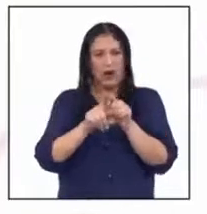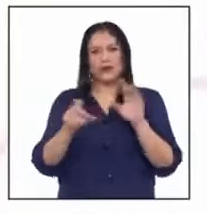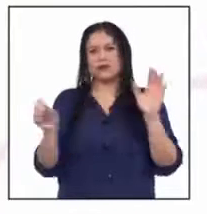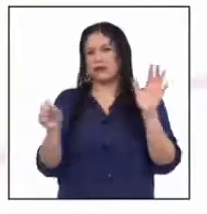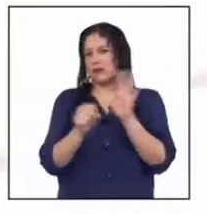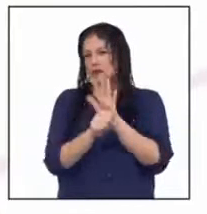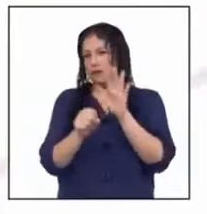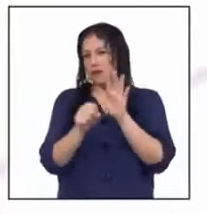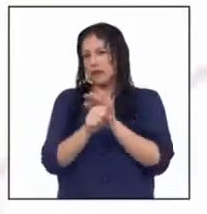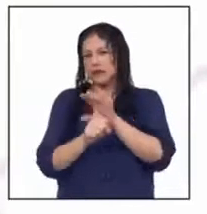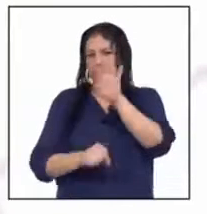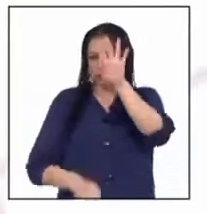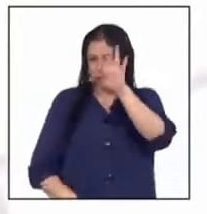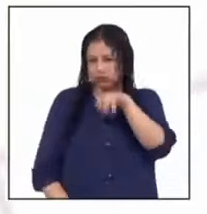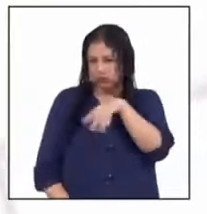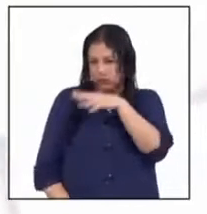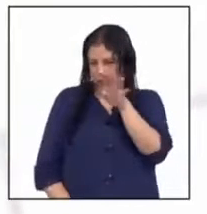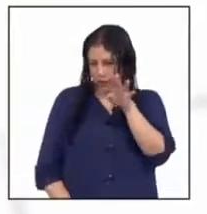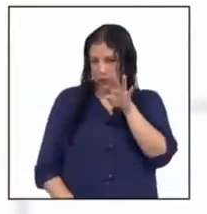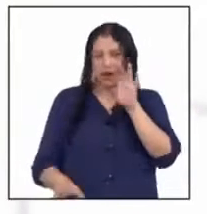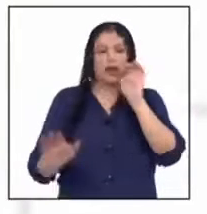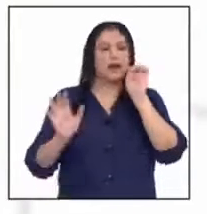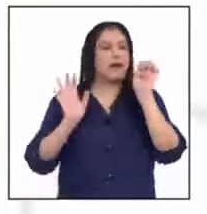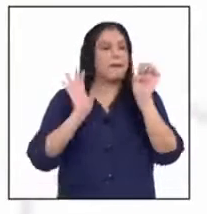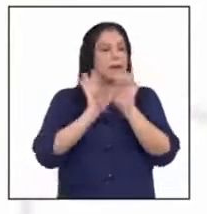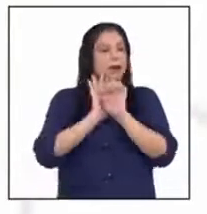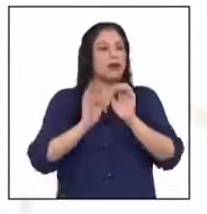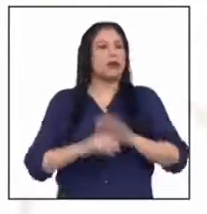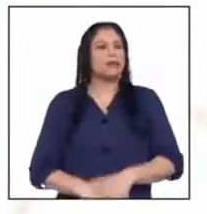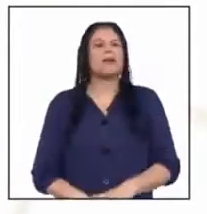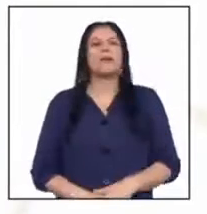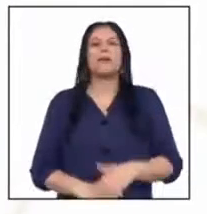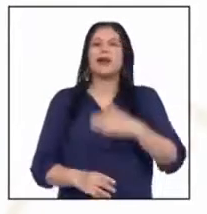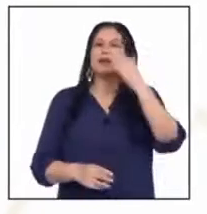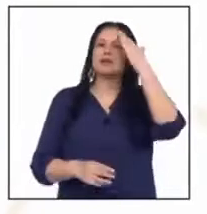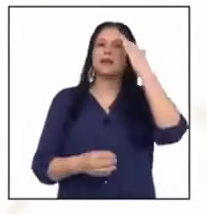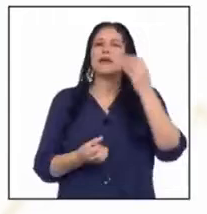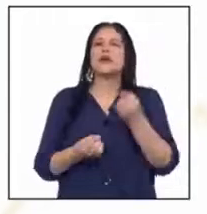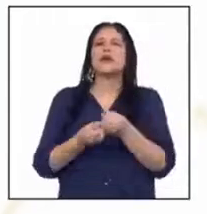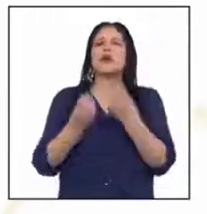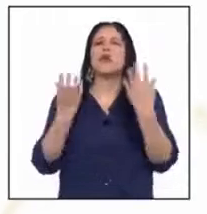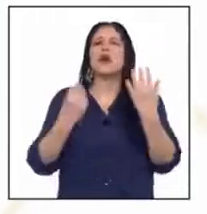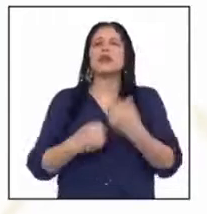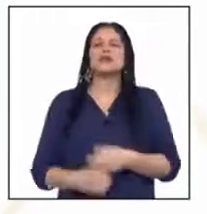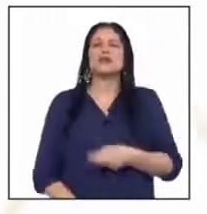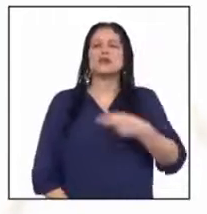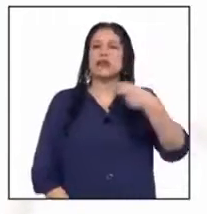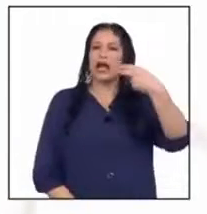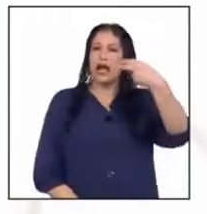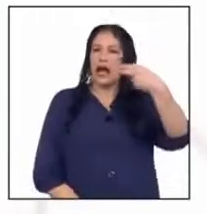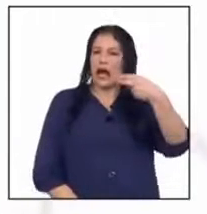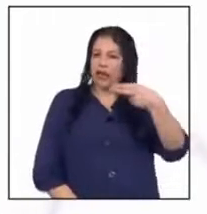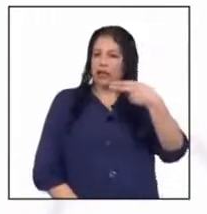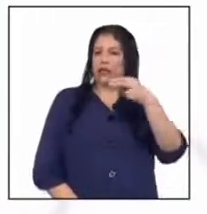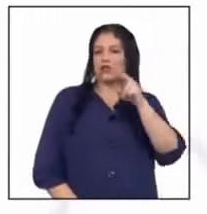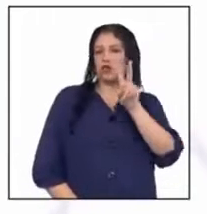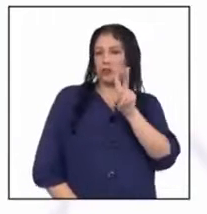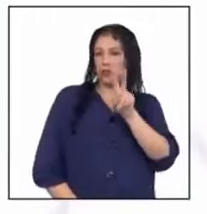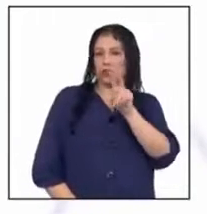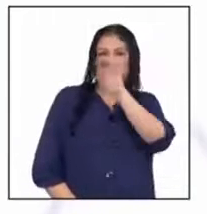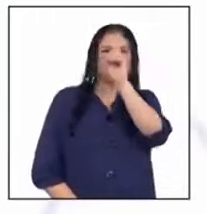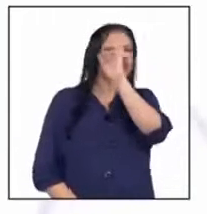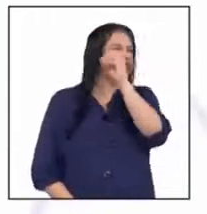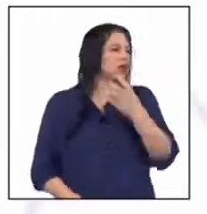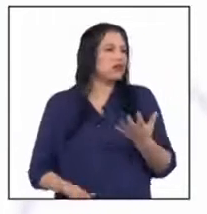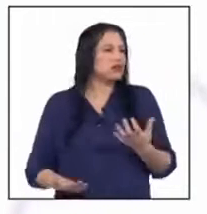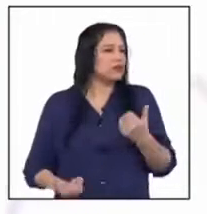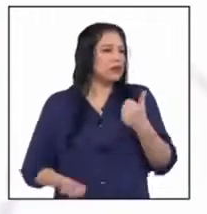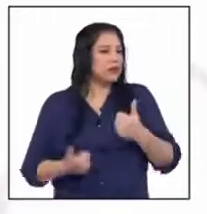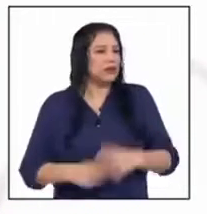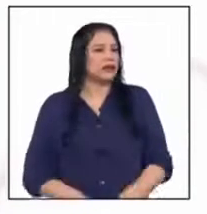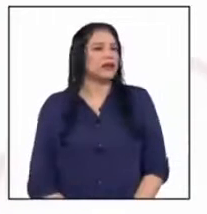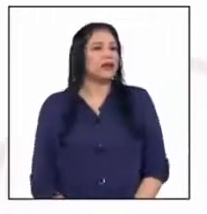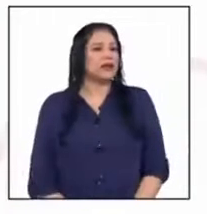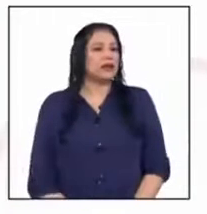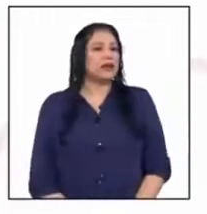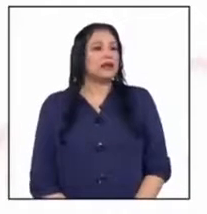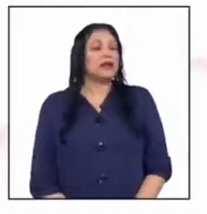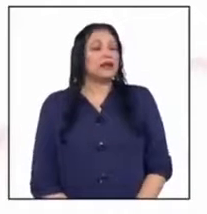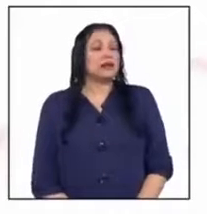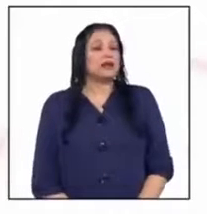completar la tabla. Por ejemplo, para calcular H sub 2% se tiene H